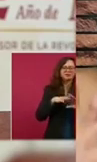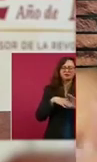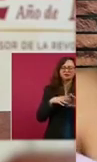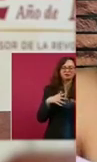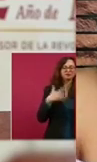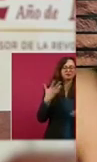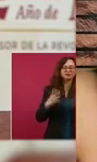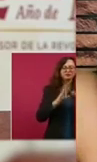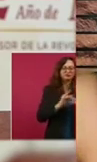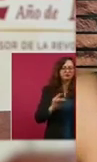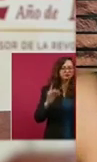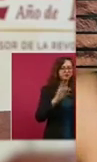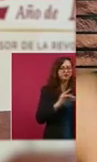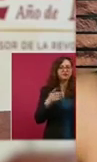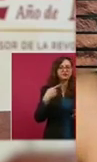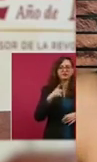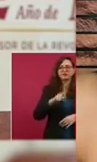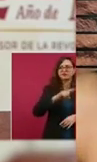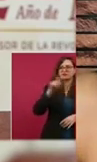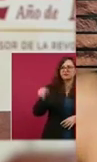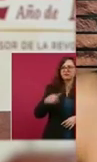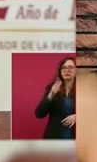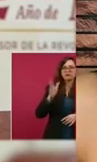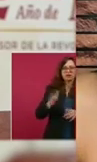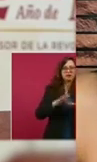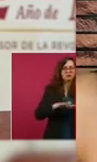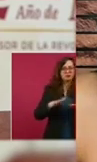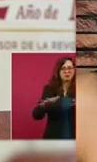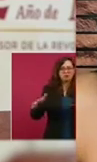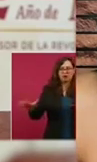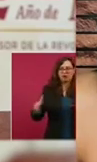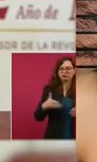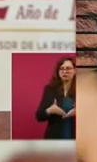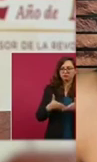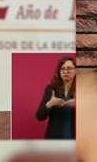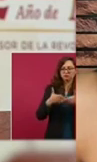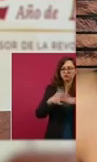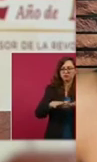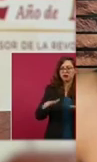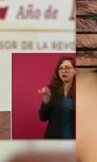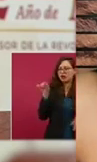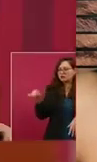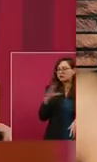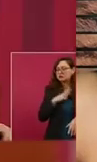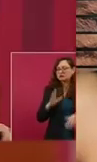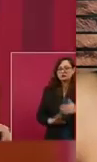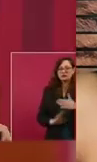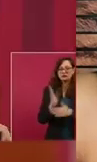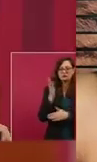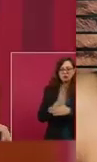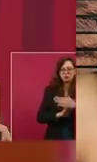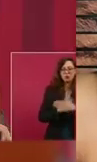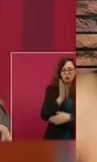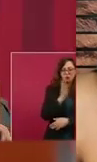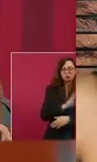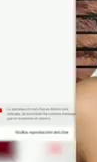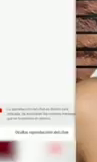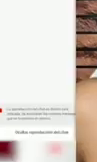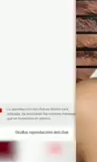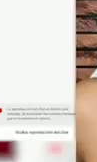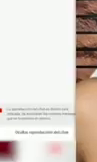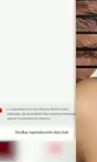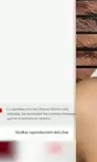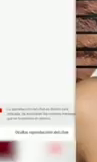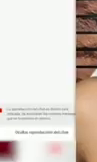un mundial ameno, nos salen con estas fregaderas, mi querida familia. Y así no se juega.